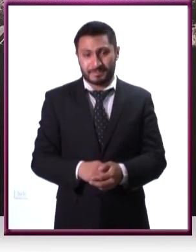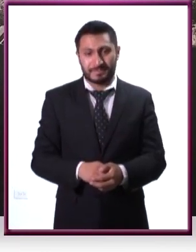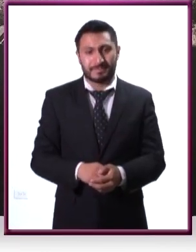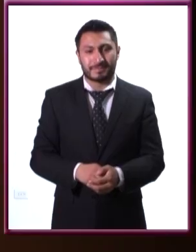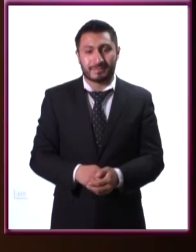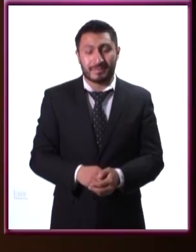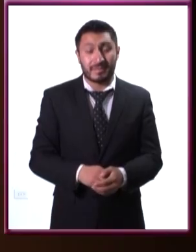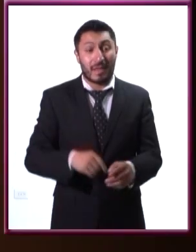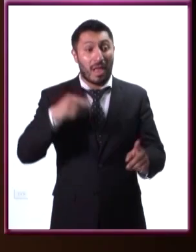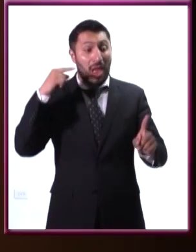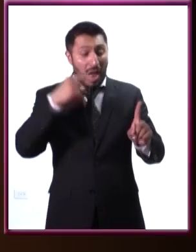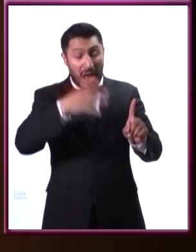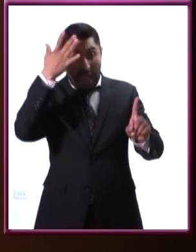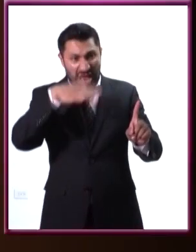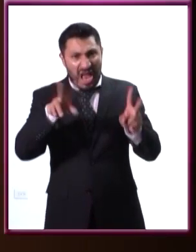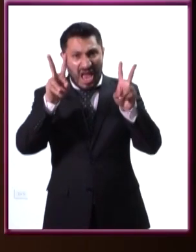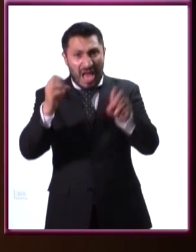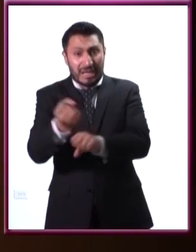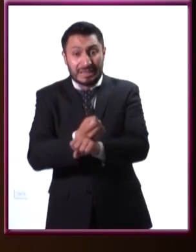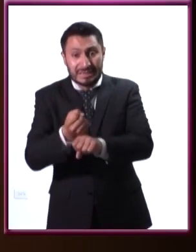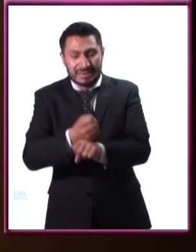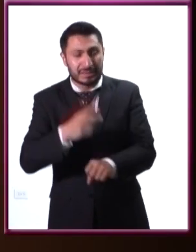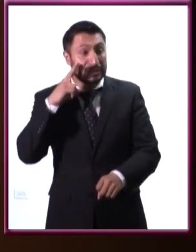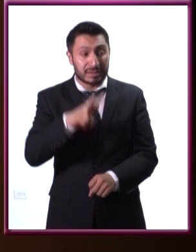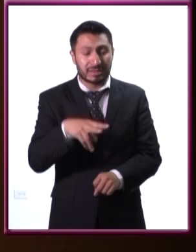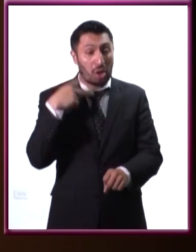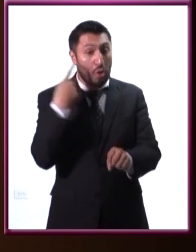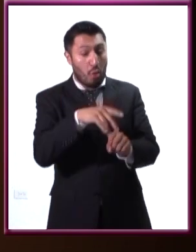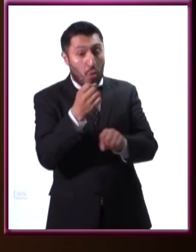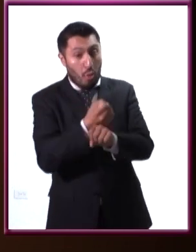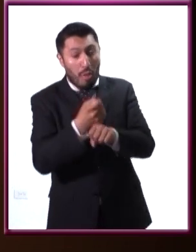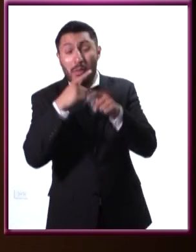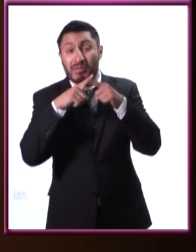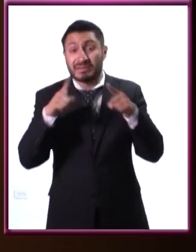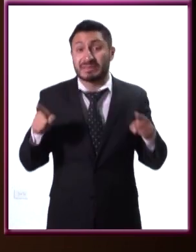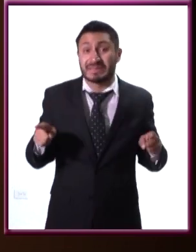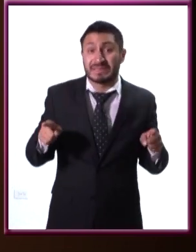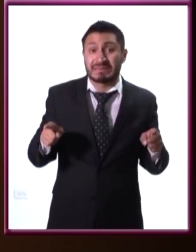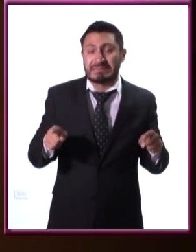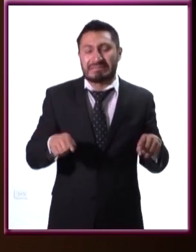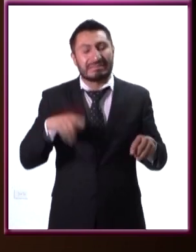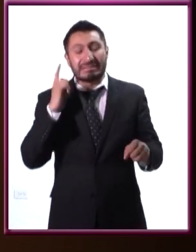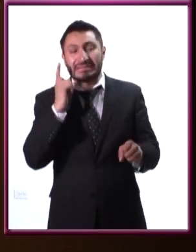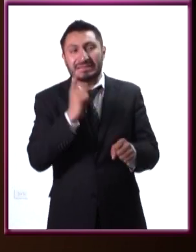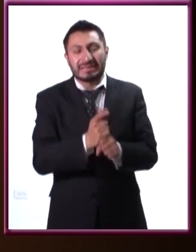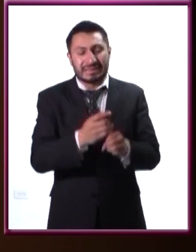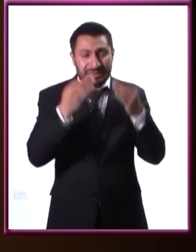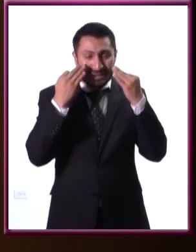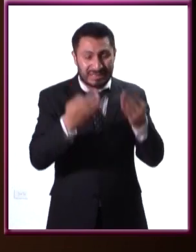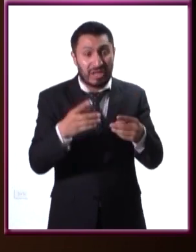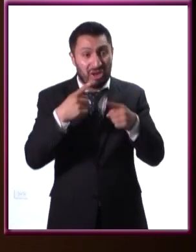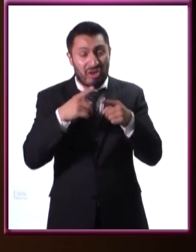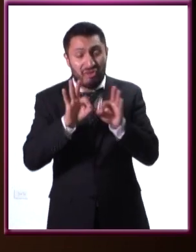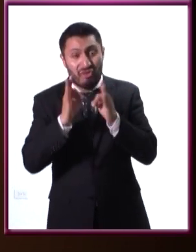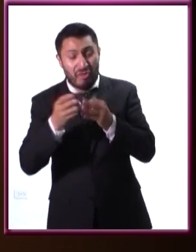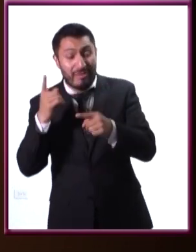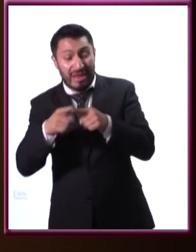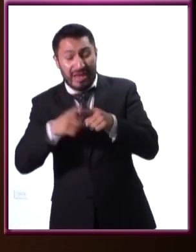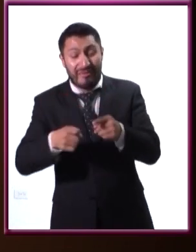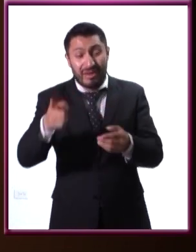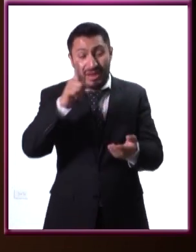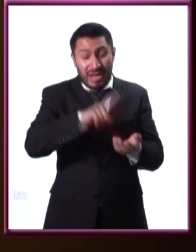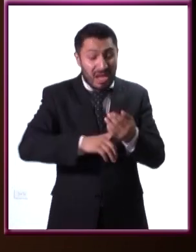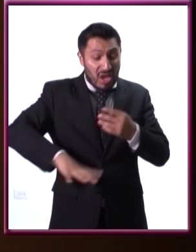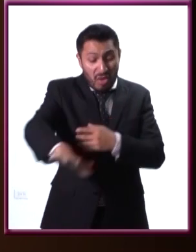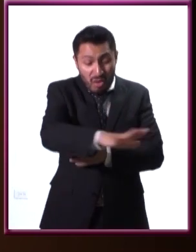mexicanas. Él sabía de sangre y vio que la suya era distinta. Se notaba en el modo en el que el hombre